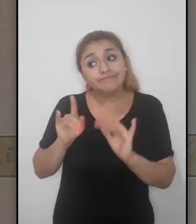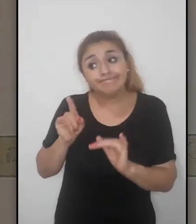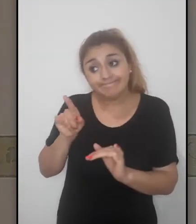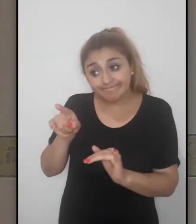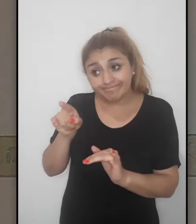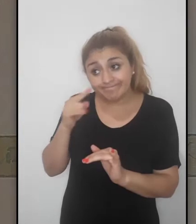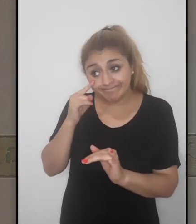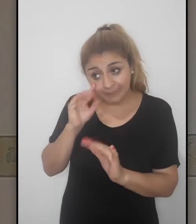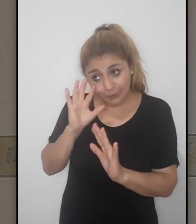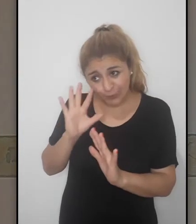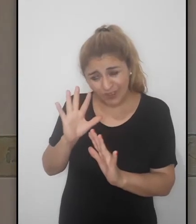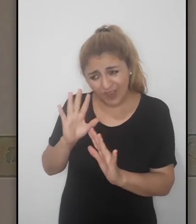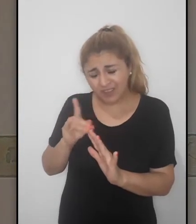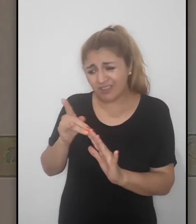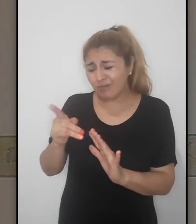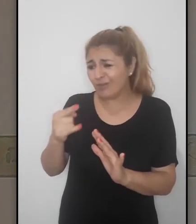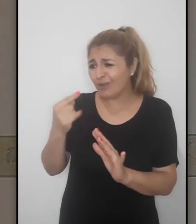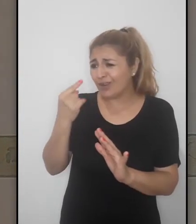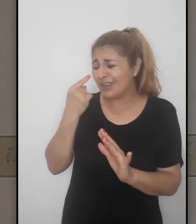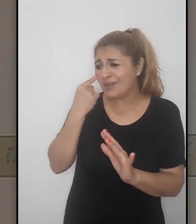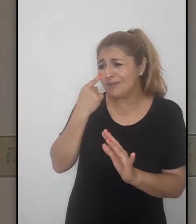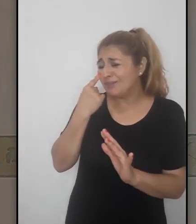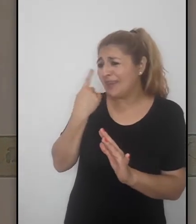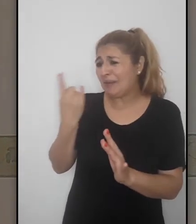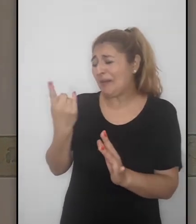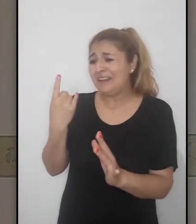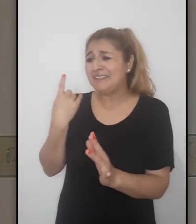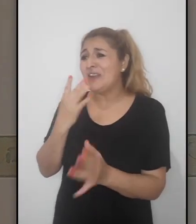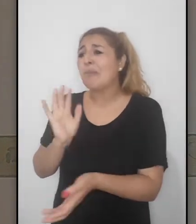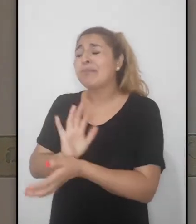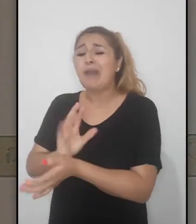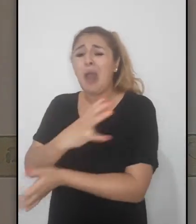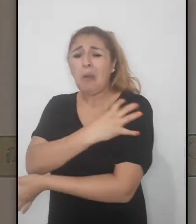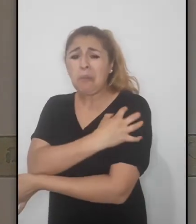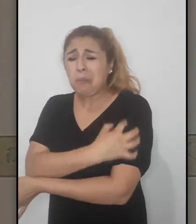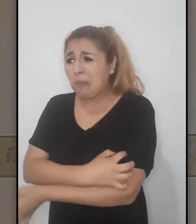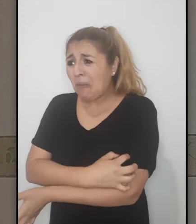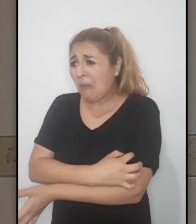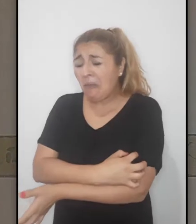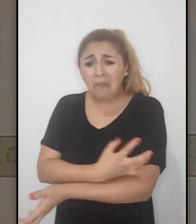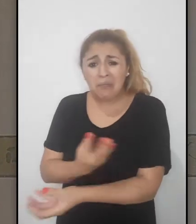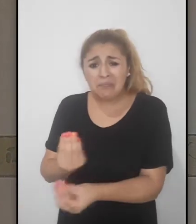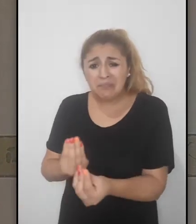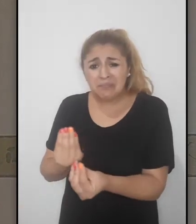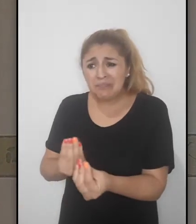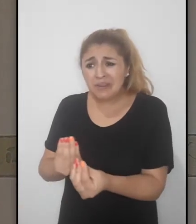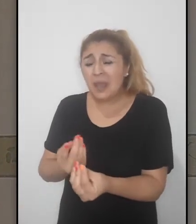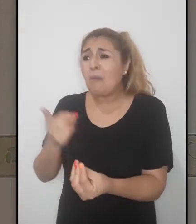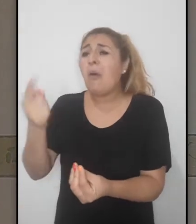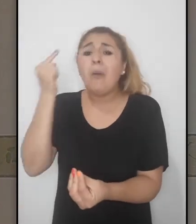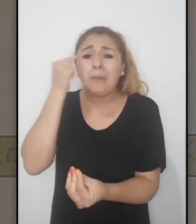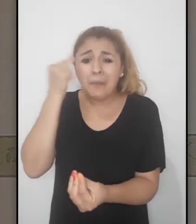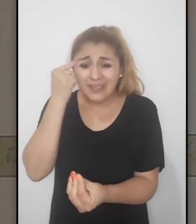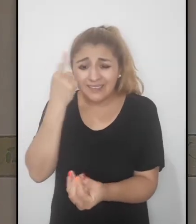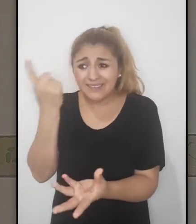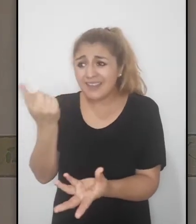pero no sabes qué tú eres un desventurado miserable pobre ciego desnudo o sea